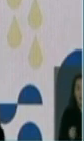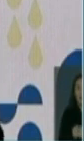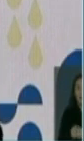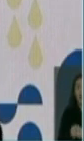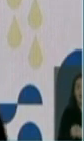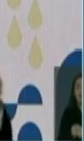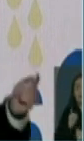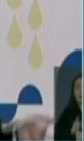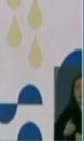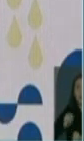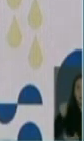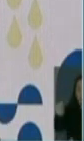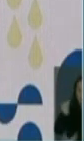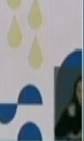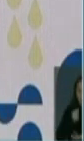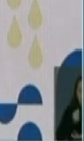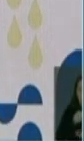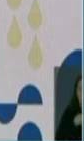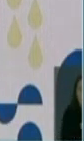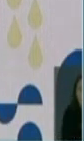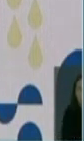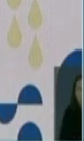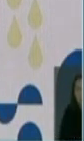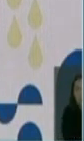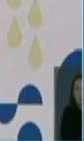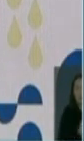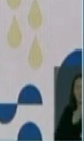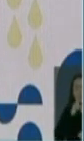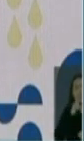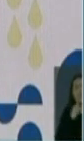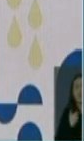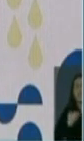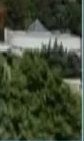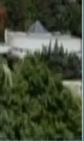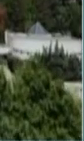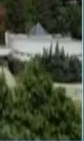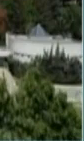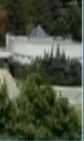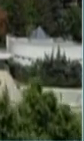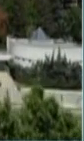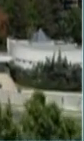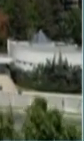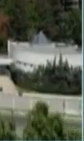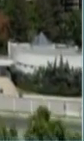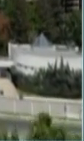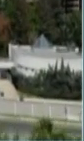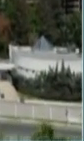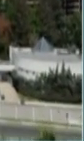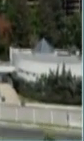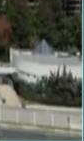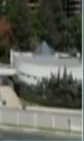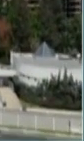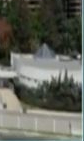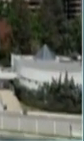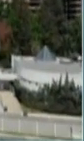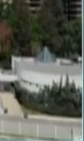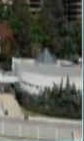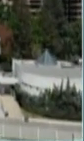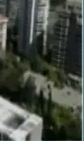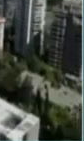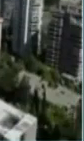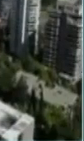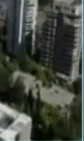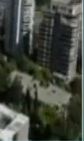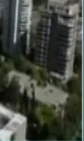año, 2022, el presidente Castillo había anunciado también una reforma de pensiones. Las novedades, me gustaría saberla, no